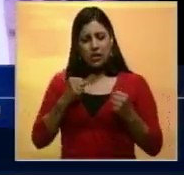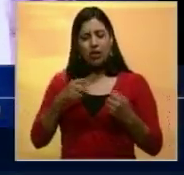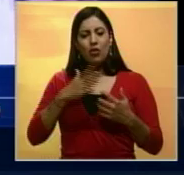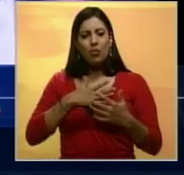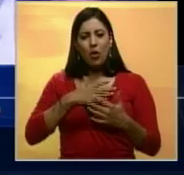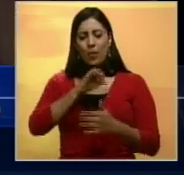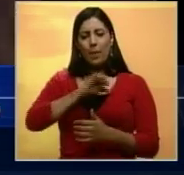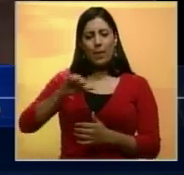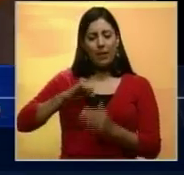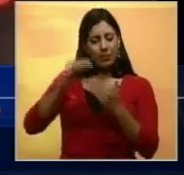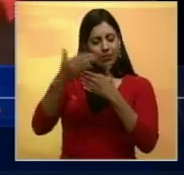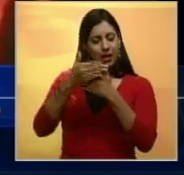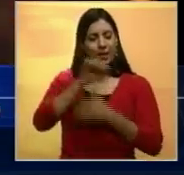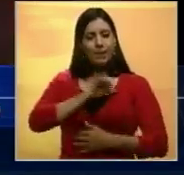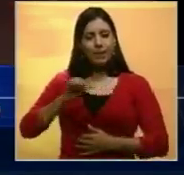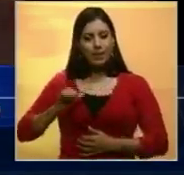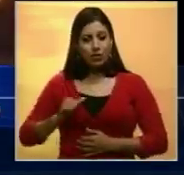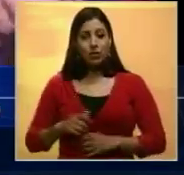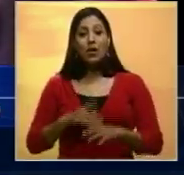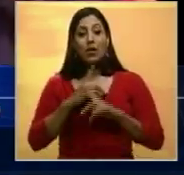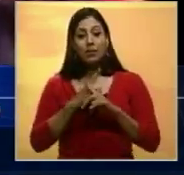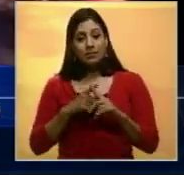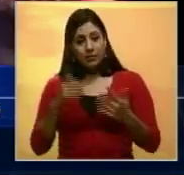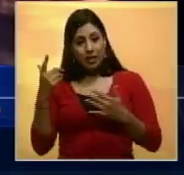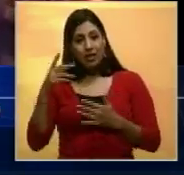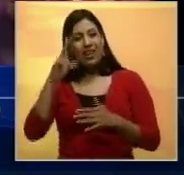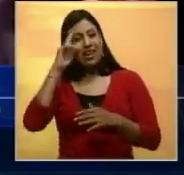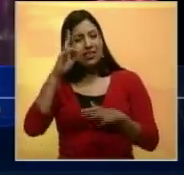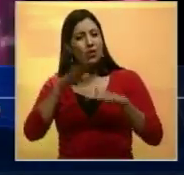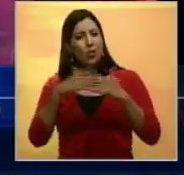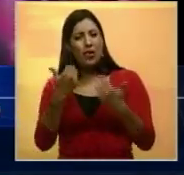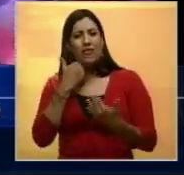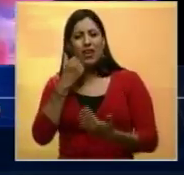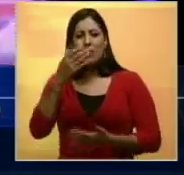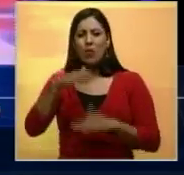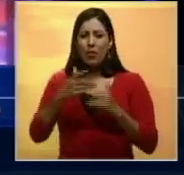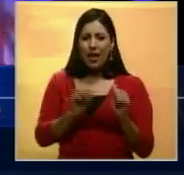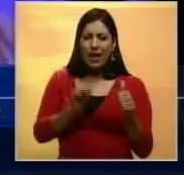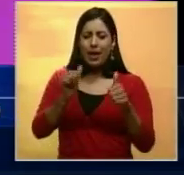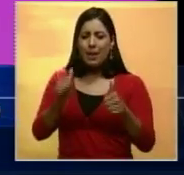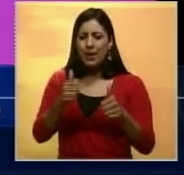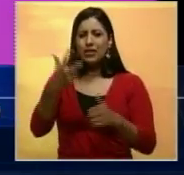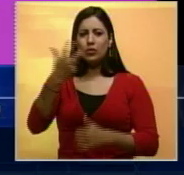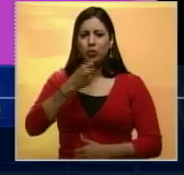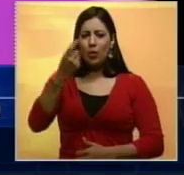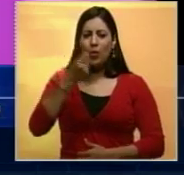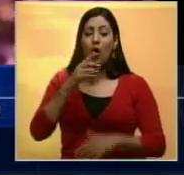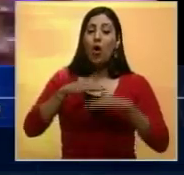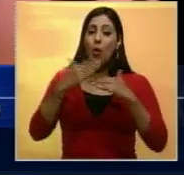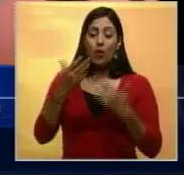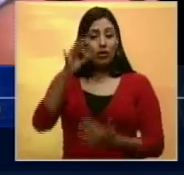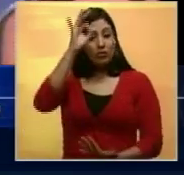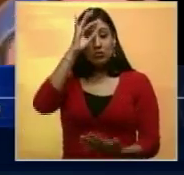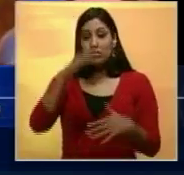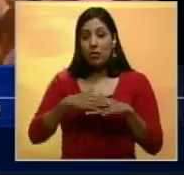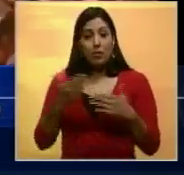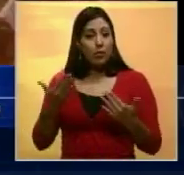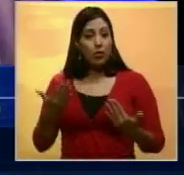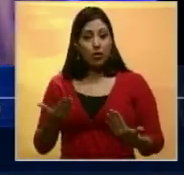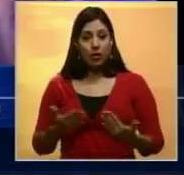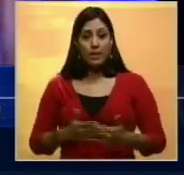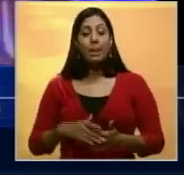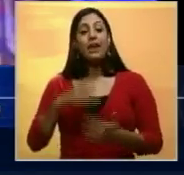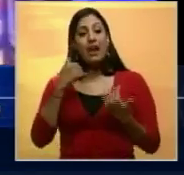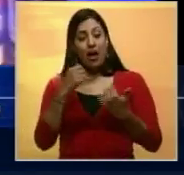la privacidad de su vida personal. Las razones que llevaron a Prince a comenzar a tomar analgésicos todavía no están claras.